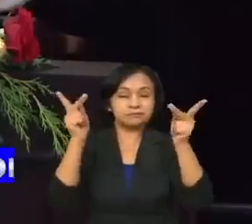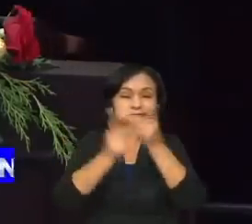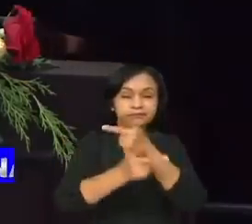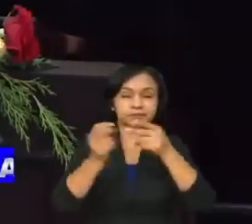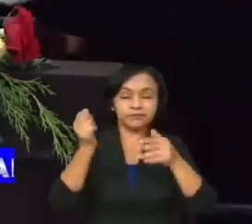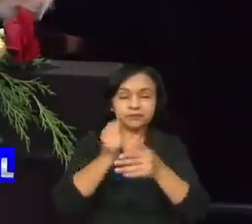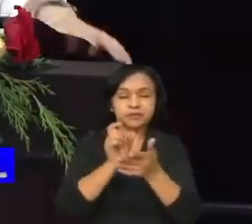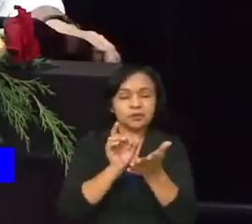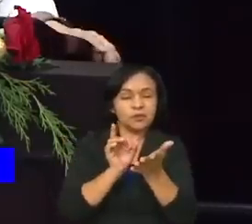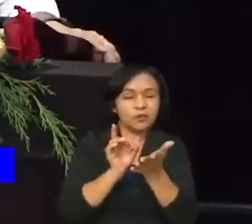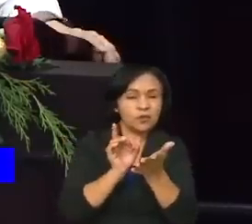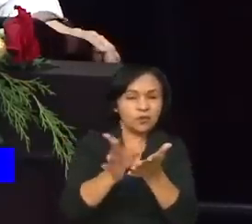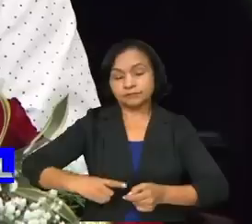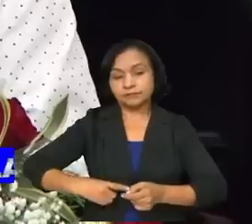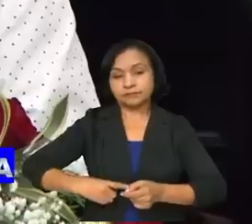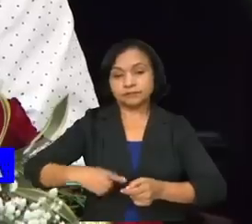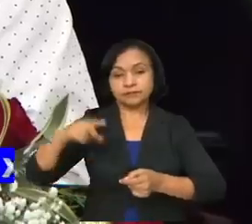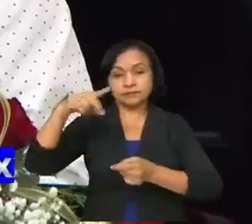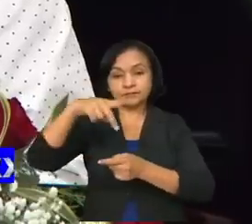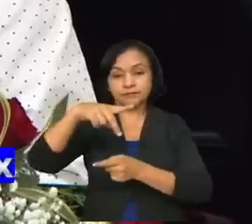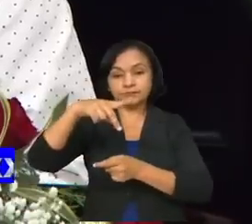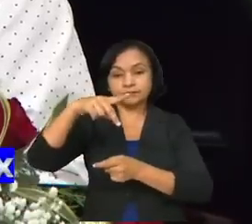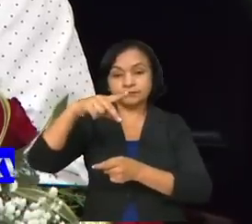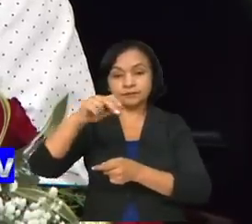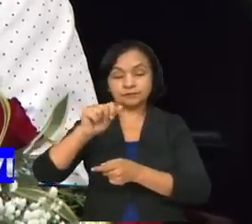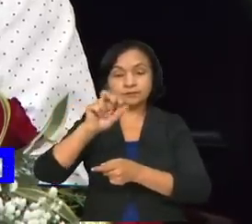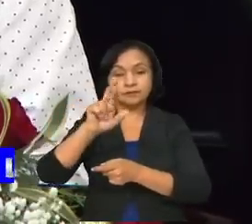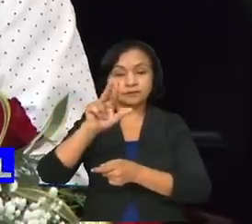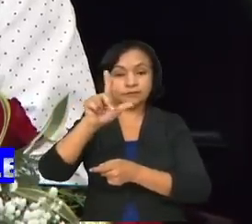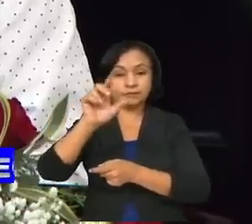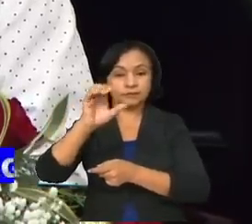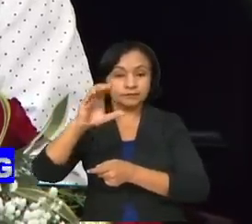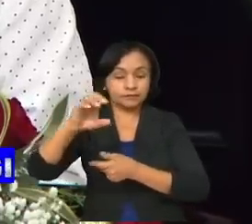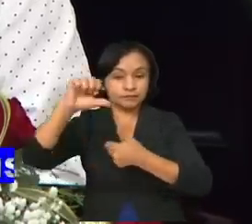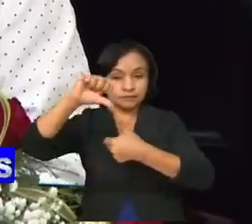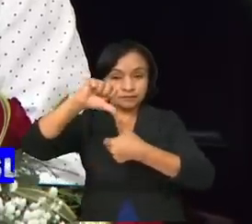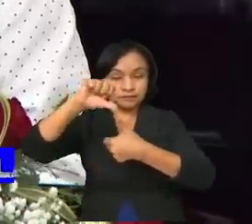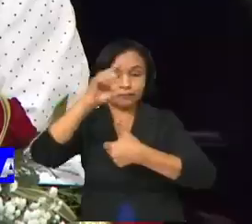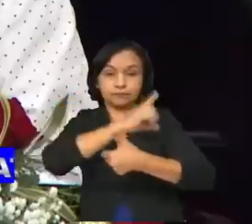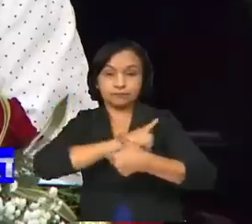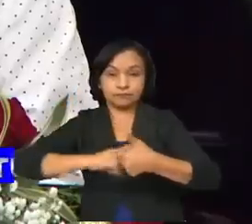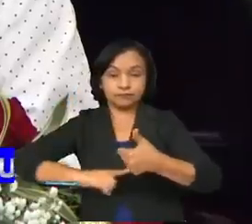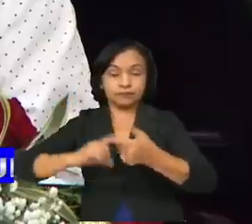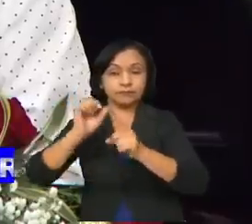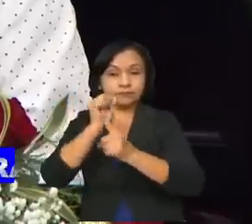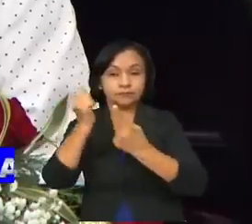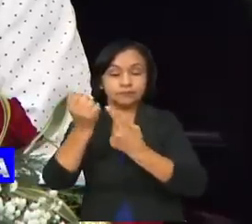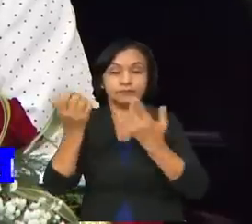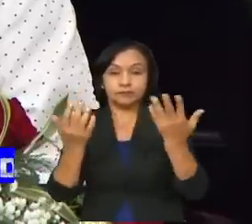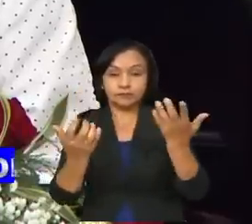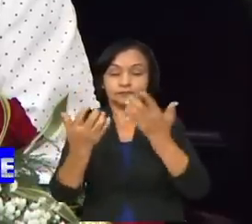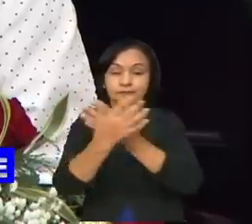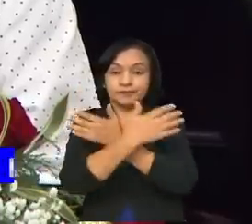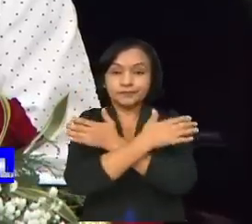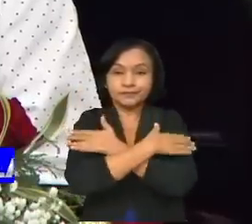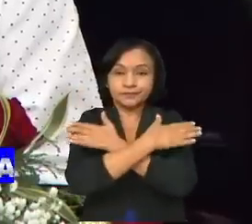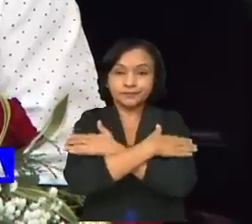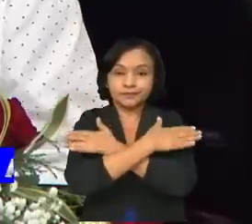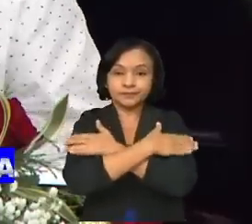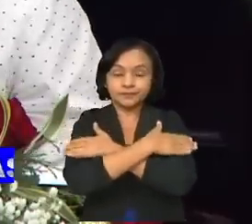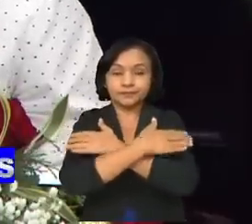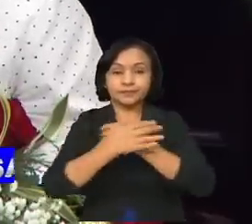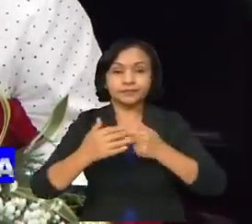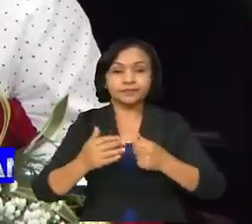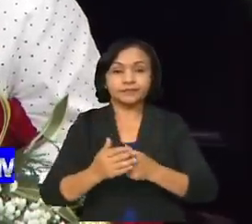de odio, atroces. En enero de 2020, Porras mencionó durante la presentación de la agenda anual del Parlamento